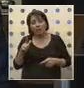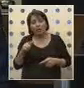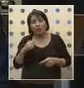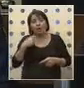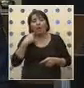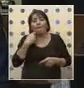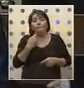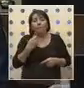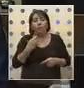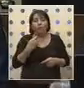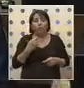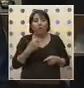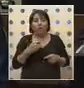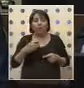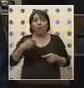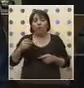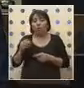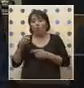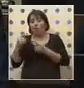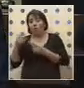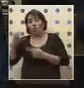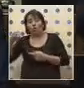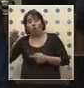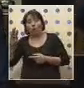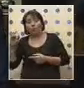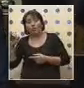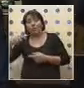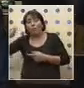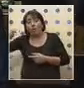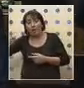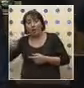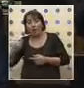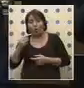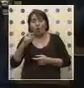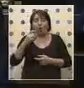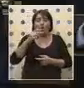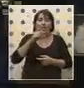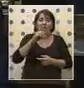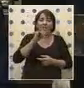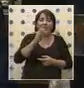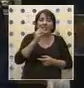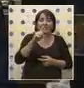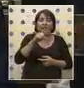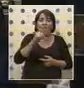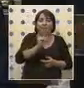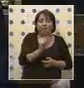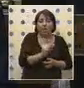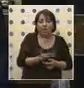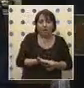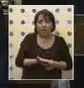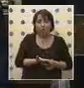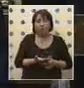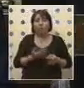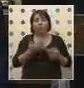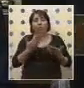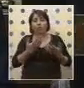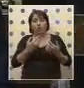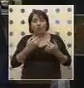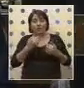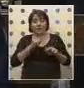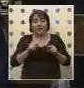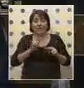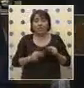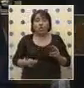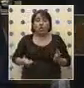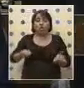fundamentalmente por el alto valor que tiene el combustible. Y esto lo hago, Presidente, y por su intermedio al Ministro, de que incluso se creó